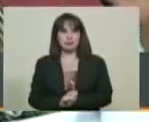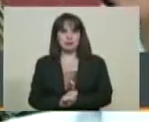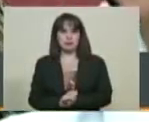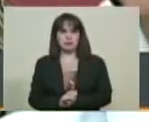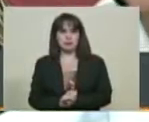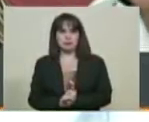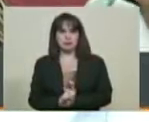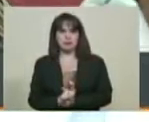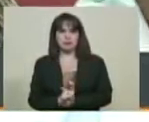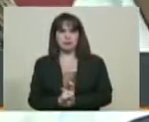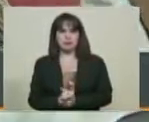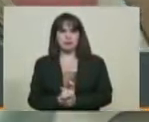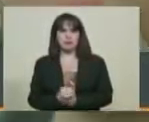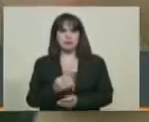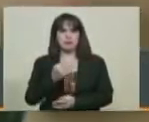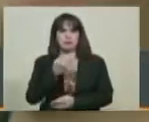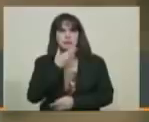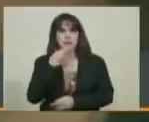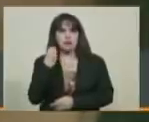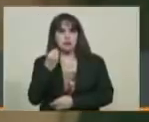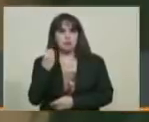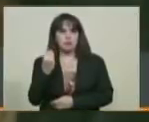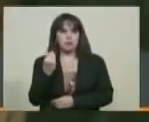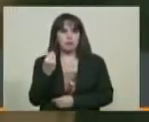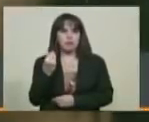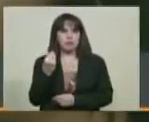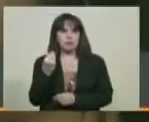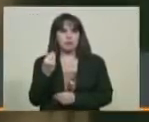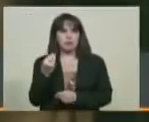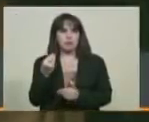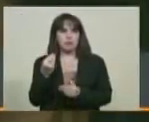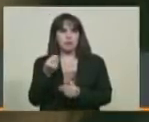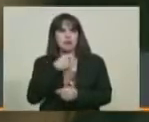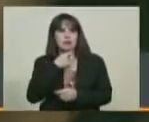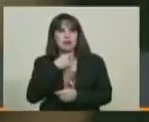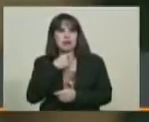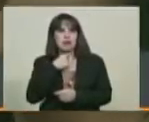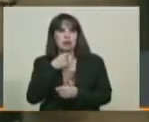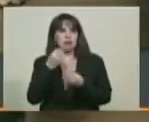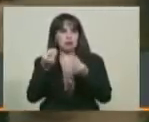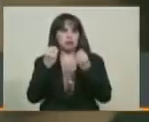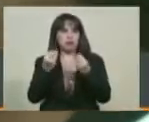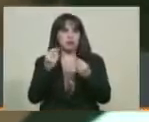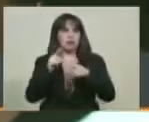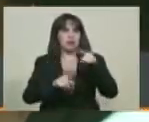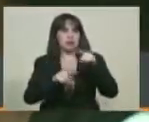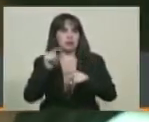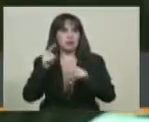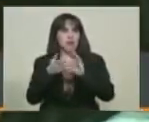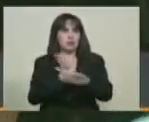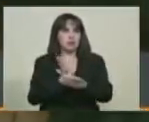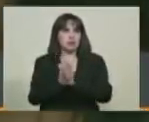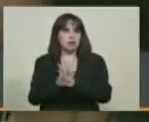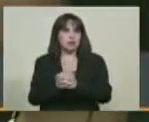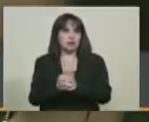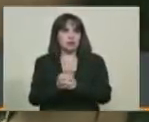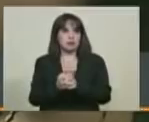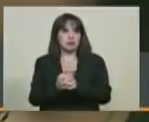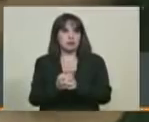Ropa de todos tamaños para grandes y chicos. Se enseña a cantar.